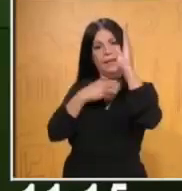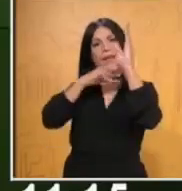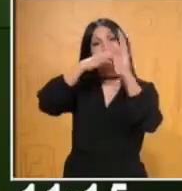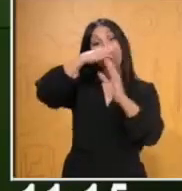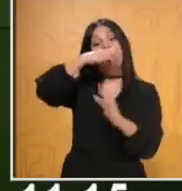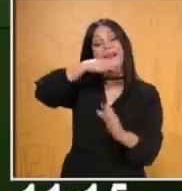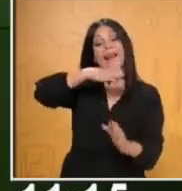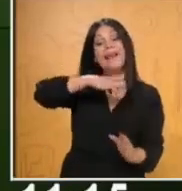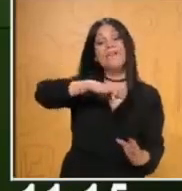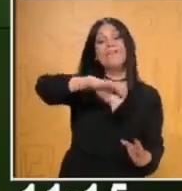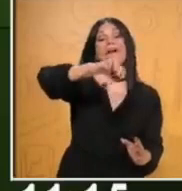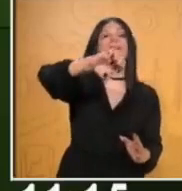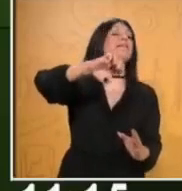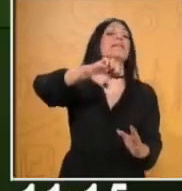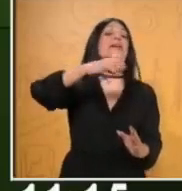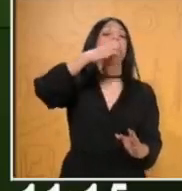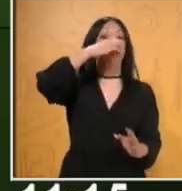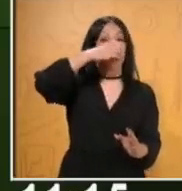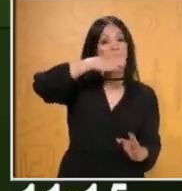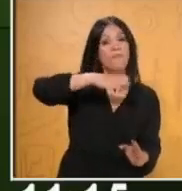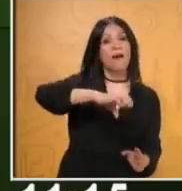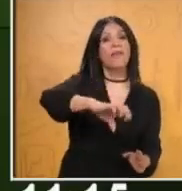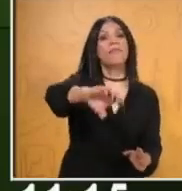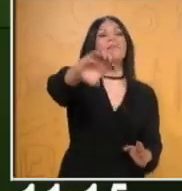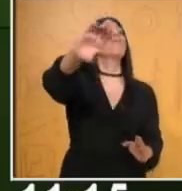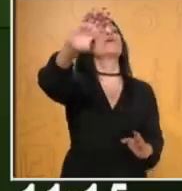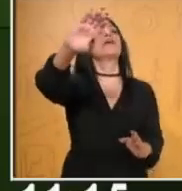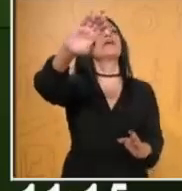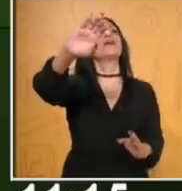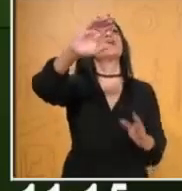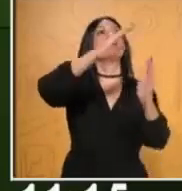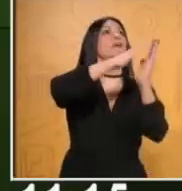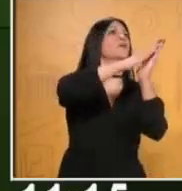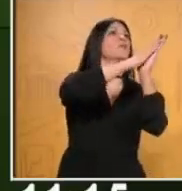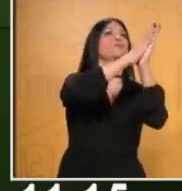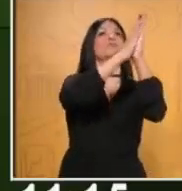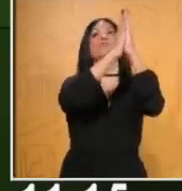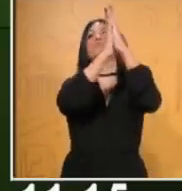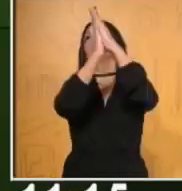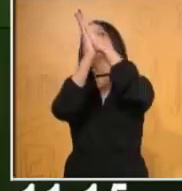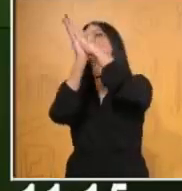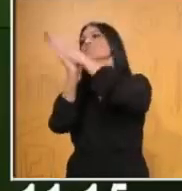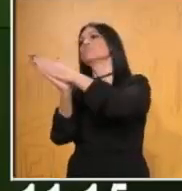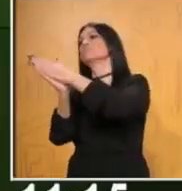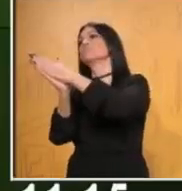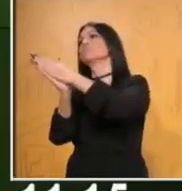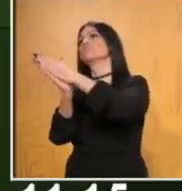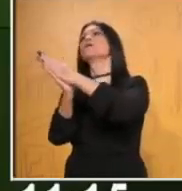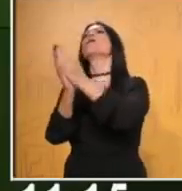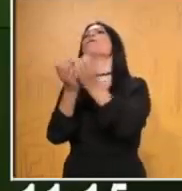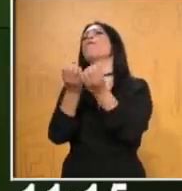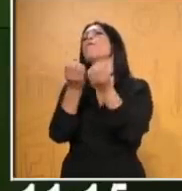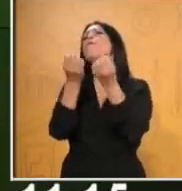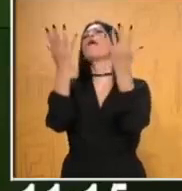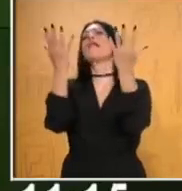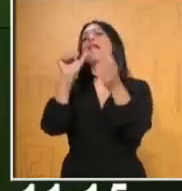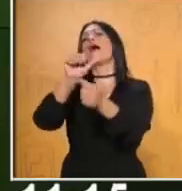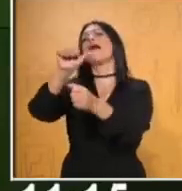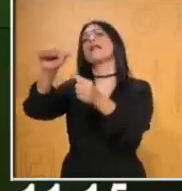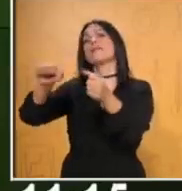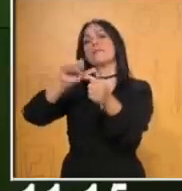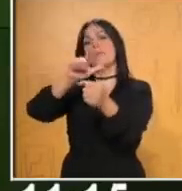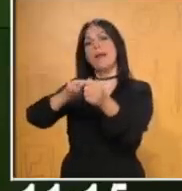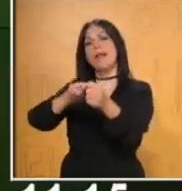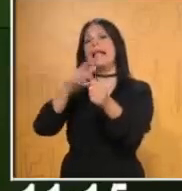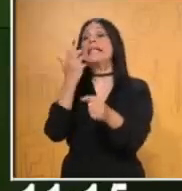qué animalito debo llegar para que se forme un ángulo de 90 grados? Muy